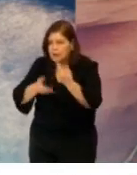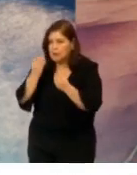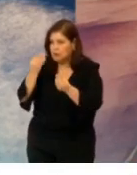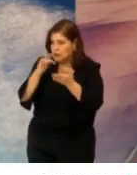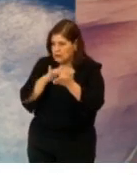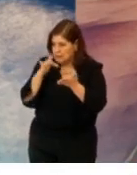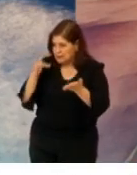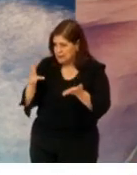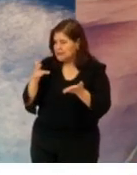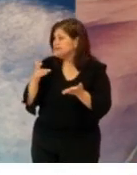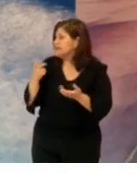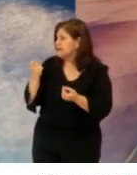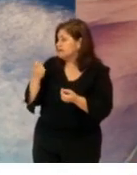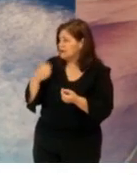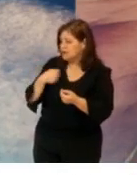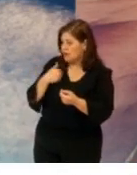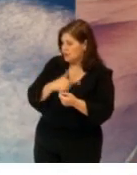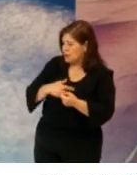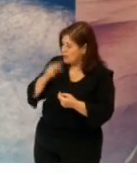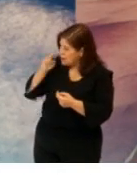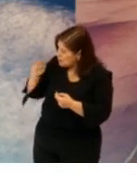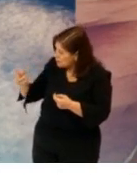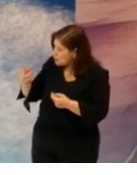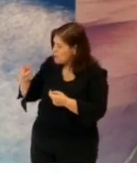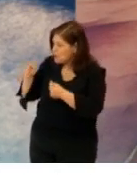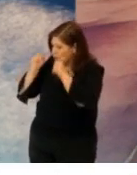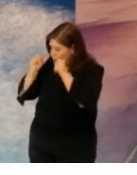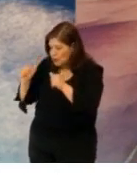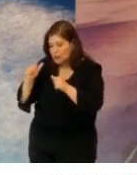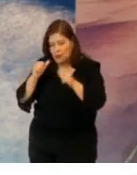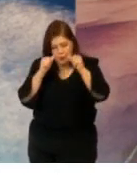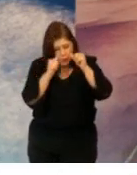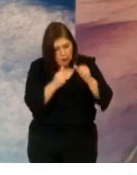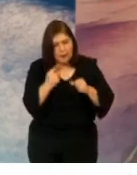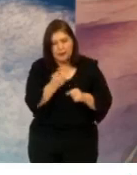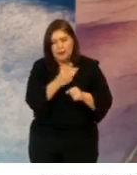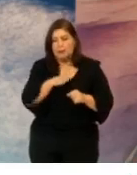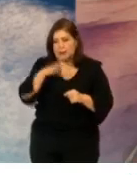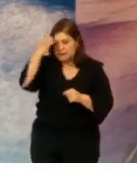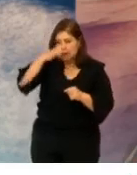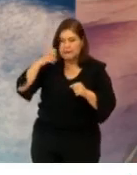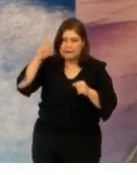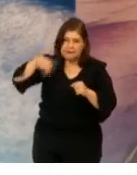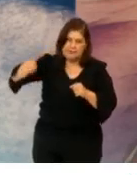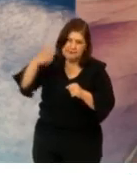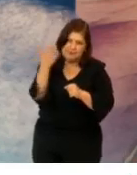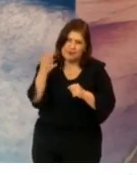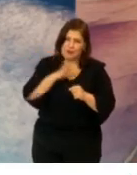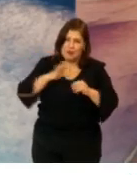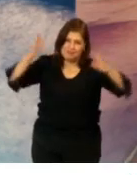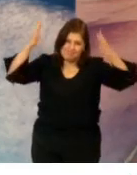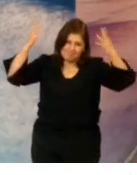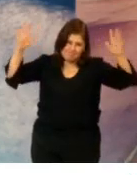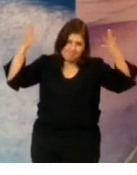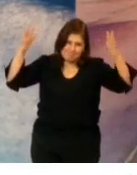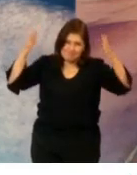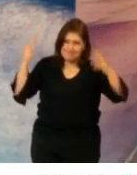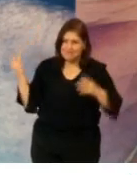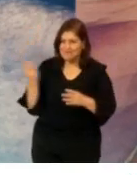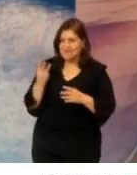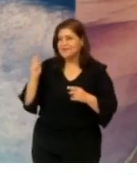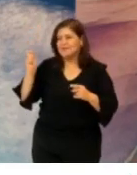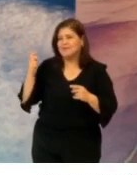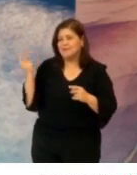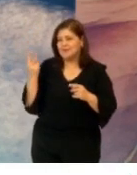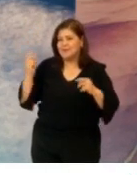en este espacio, por el privilegio de escucharte, por compartirnos la experiencia. Les pido un aplauso muy fuerte a Julieta Martínez.